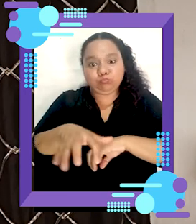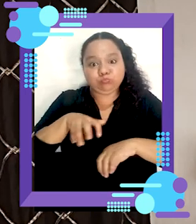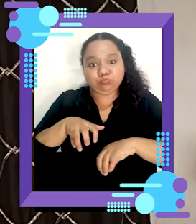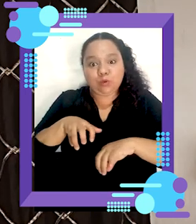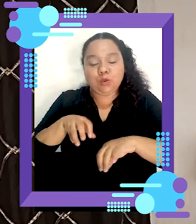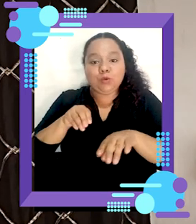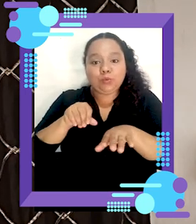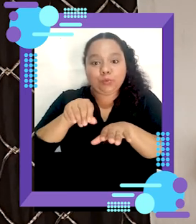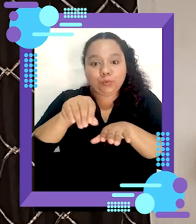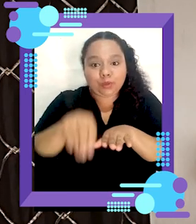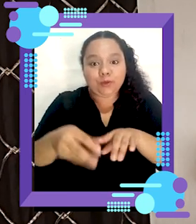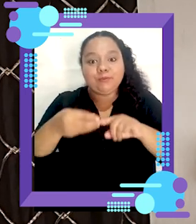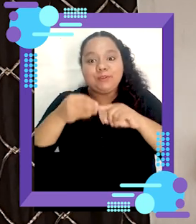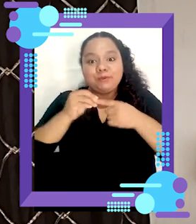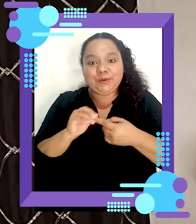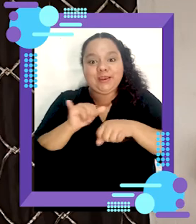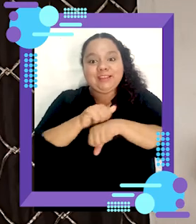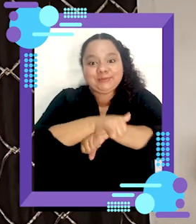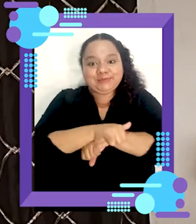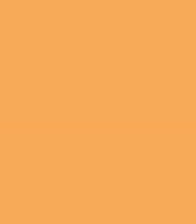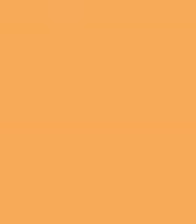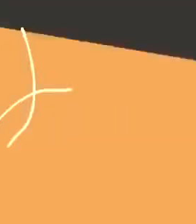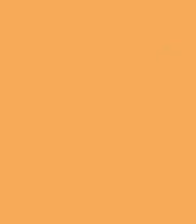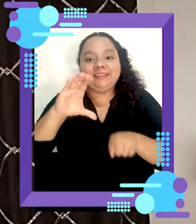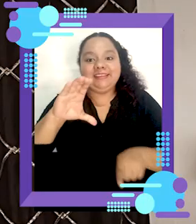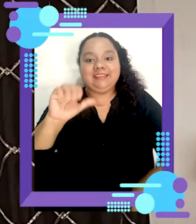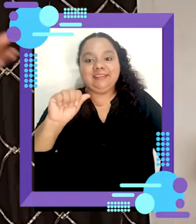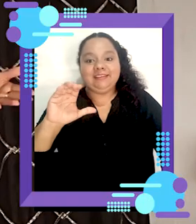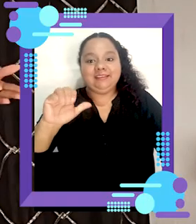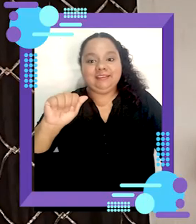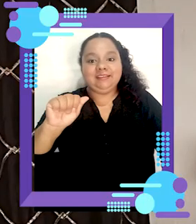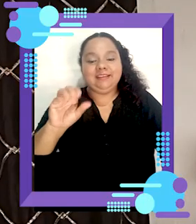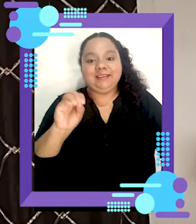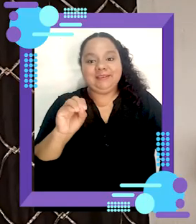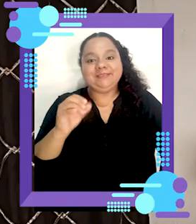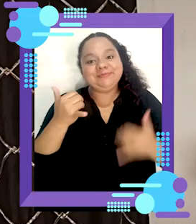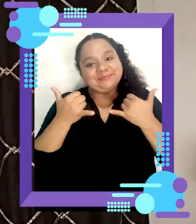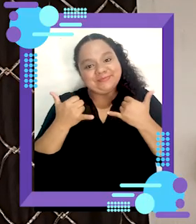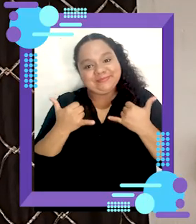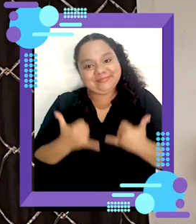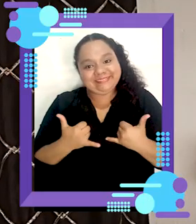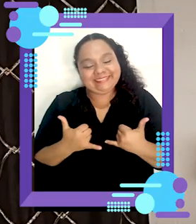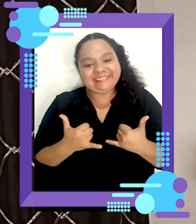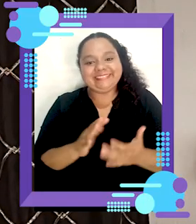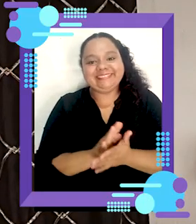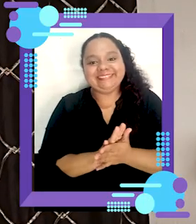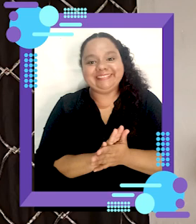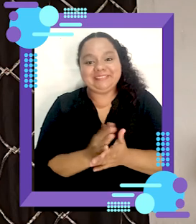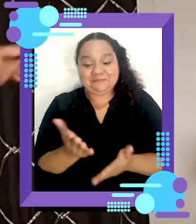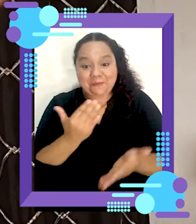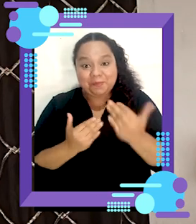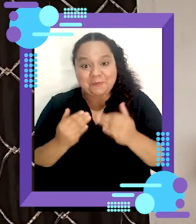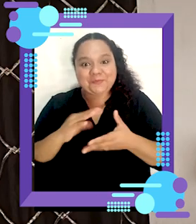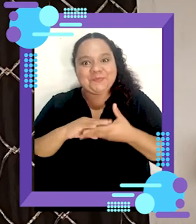maíz, yuca y también les gusta sembrar el cacao. Ahora que ya sabes un poco más acerca del pueblo